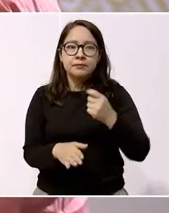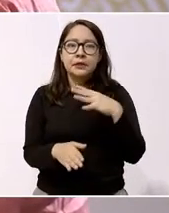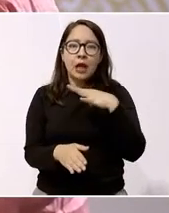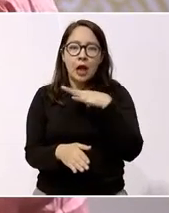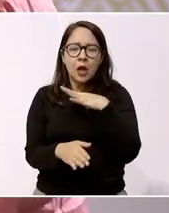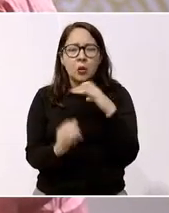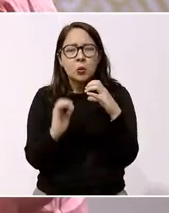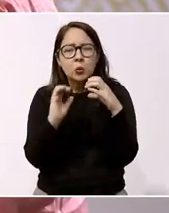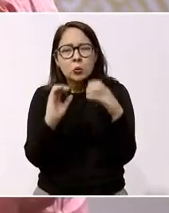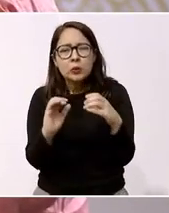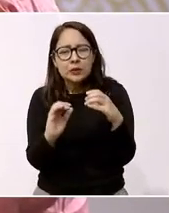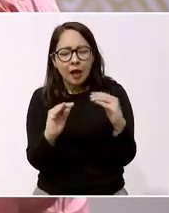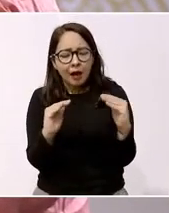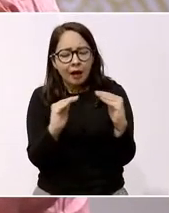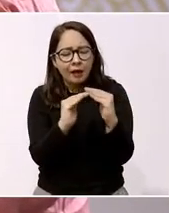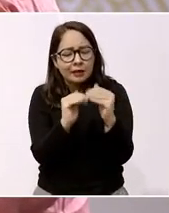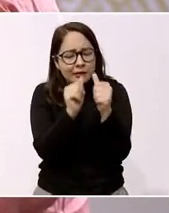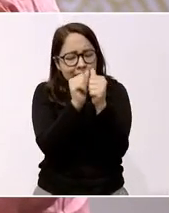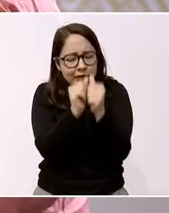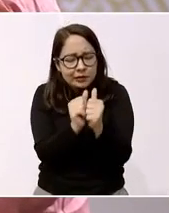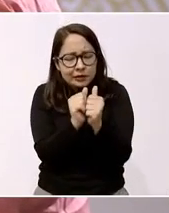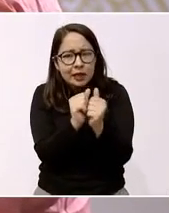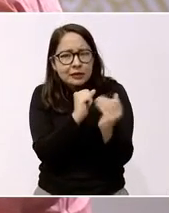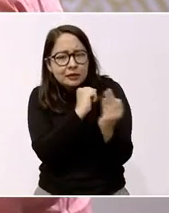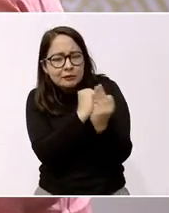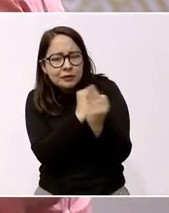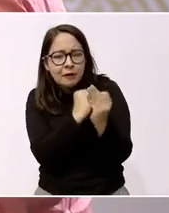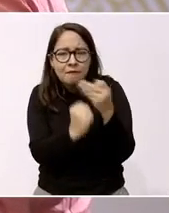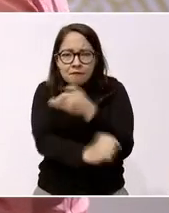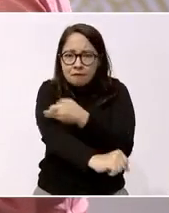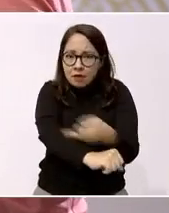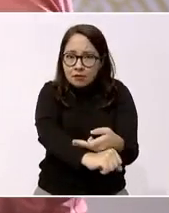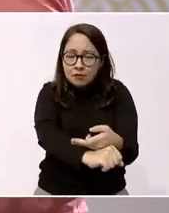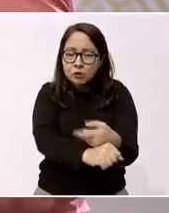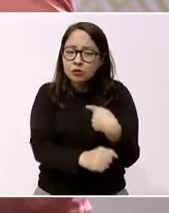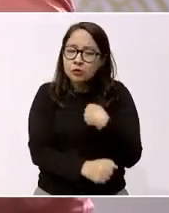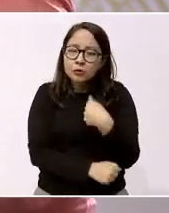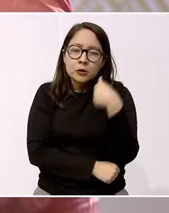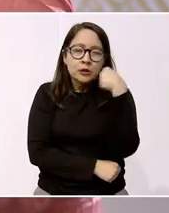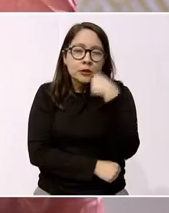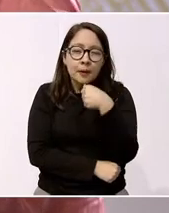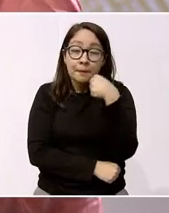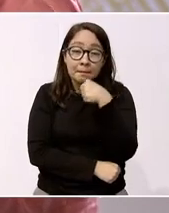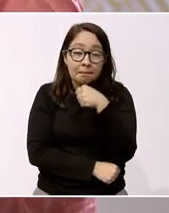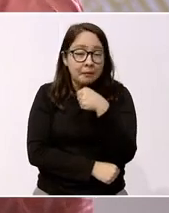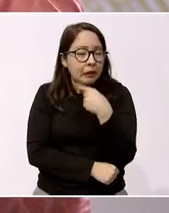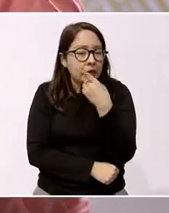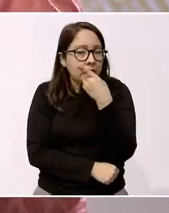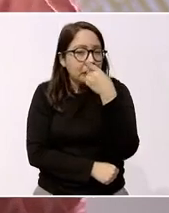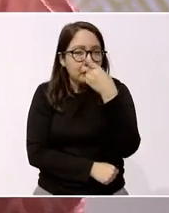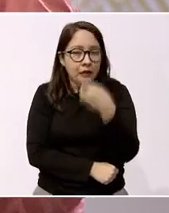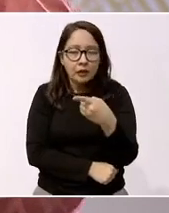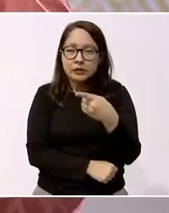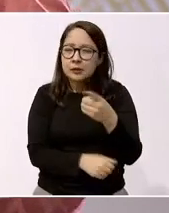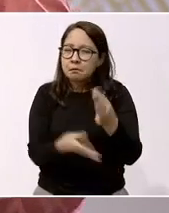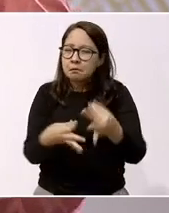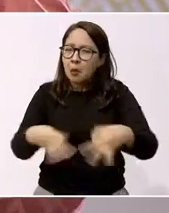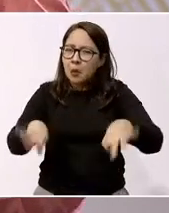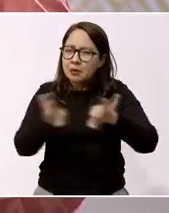por nuestras familias. Siempre he dicho que la familia es la principal